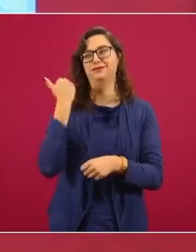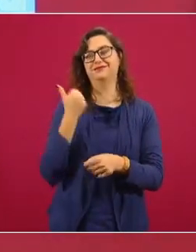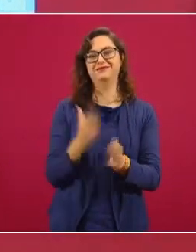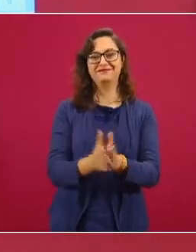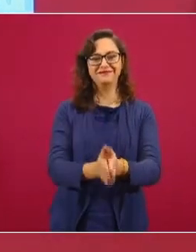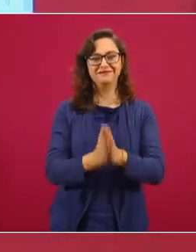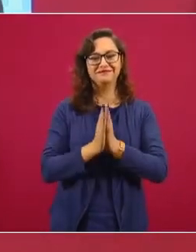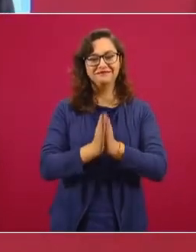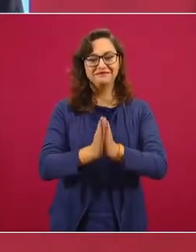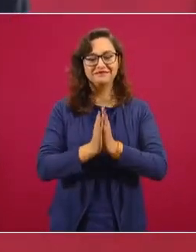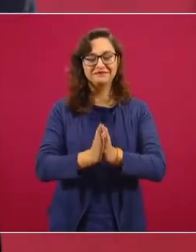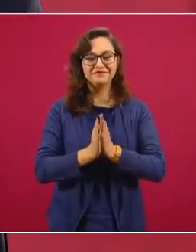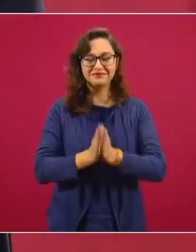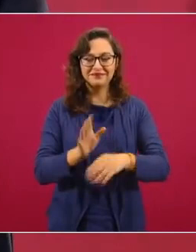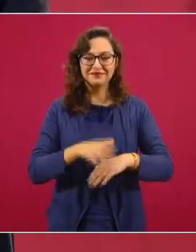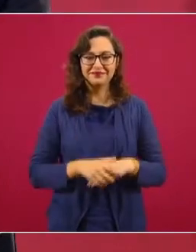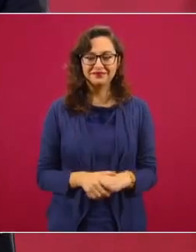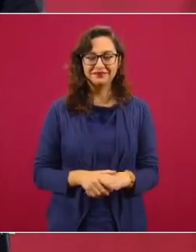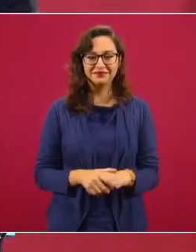¿Cómo?